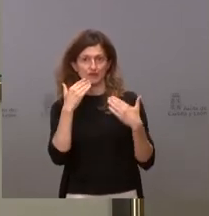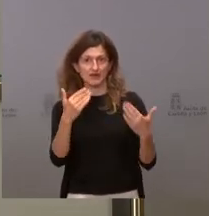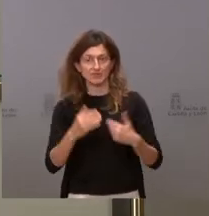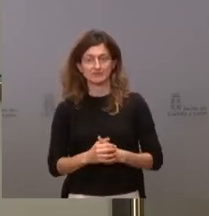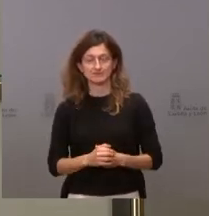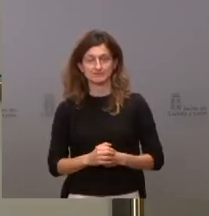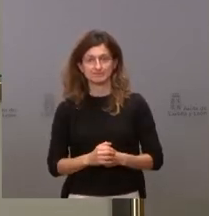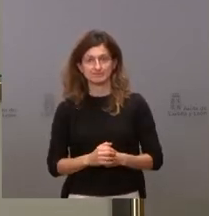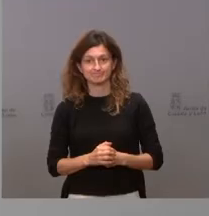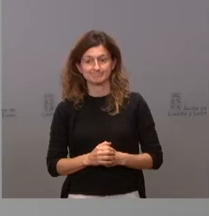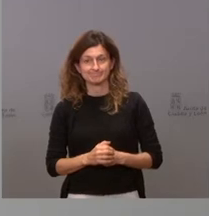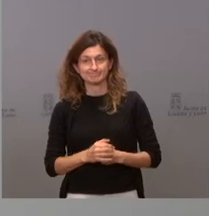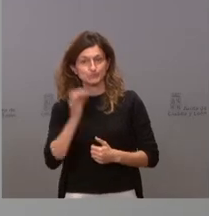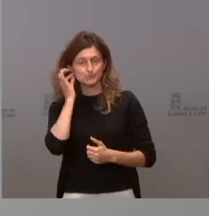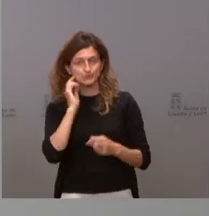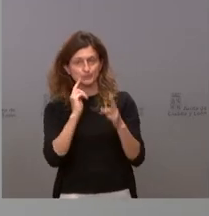Gracias.